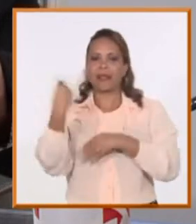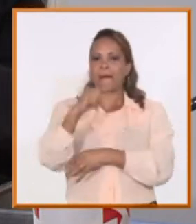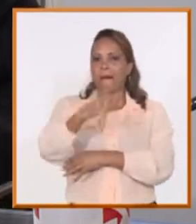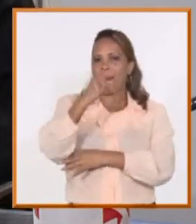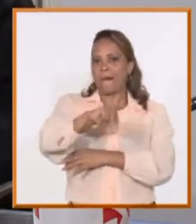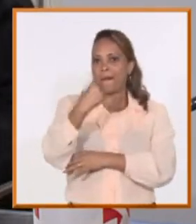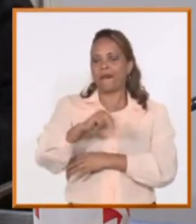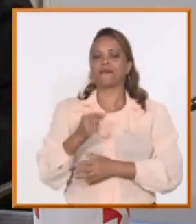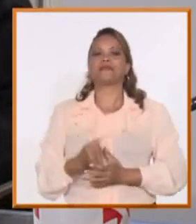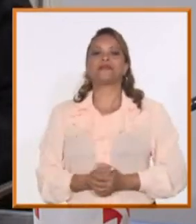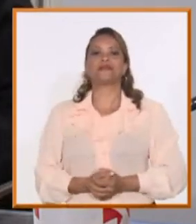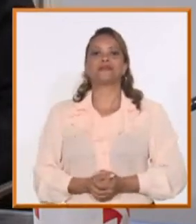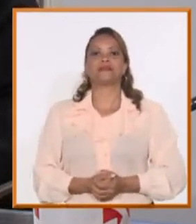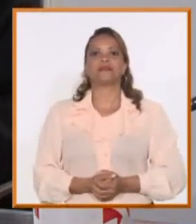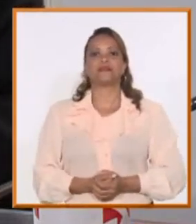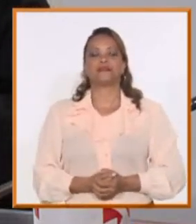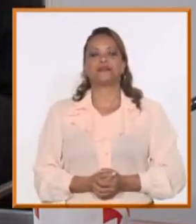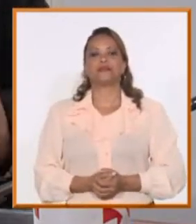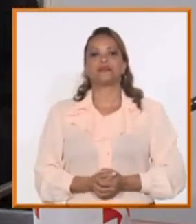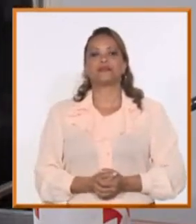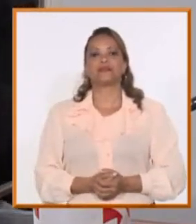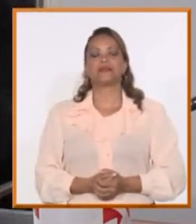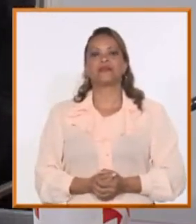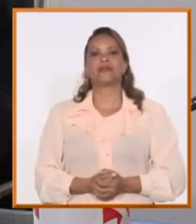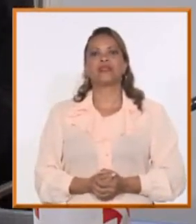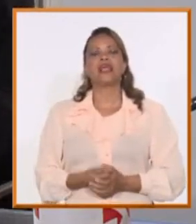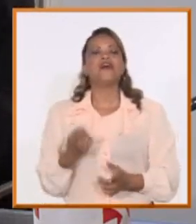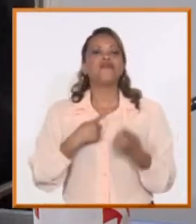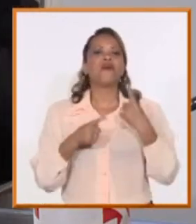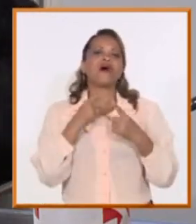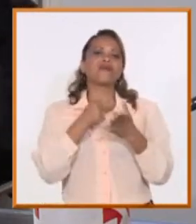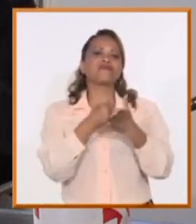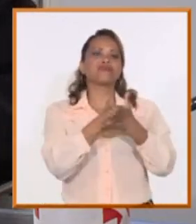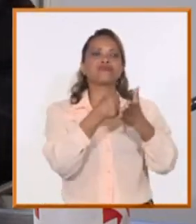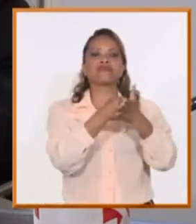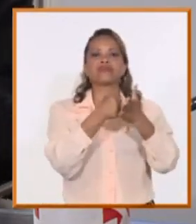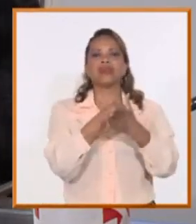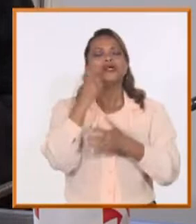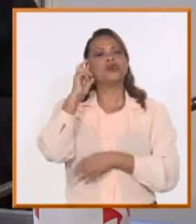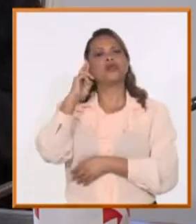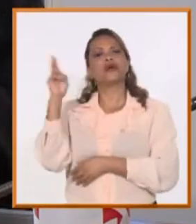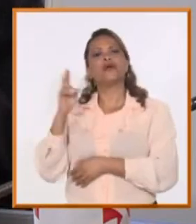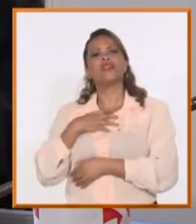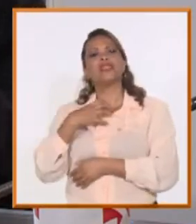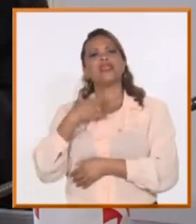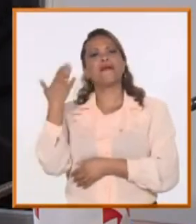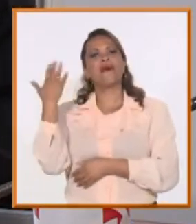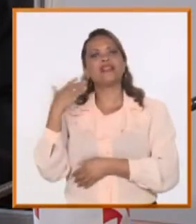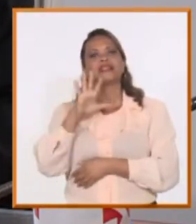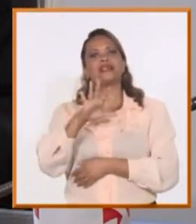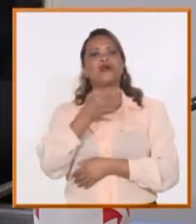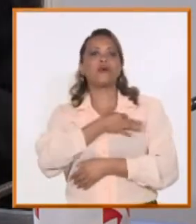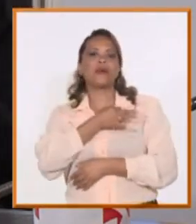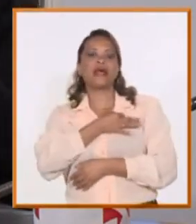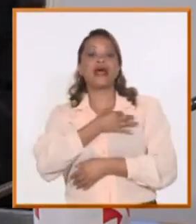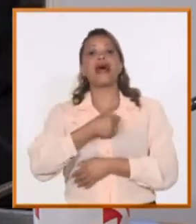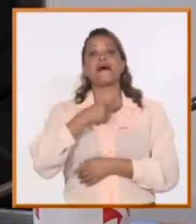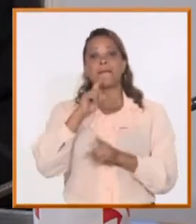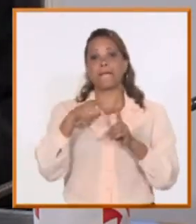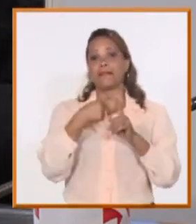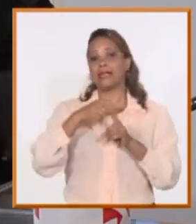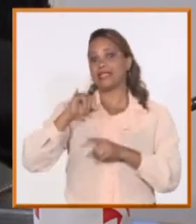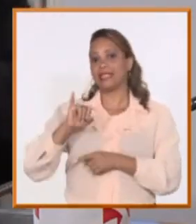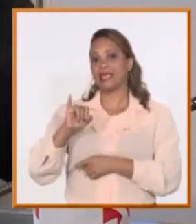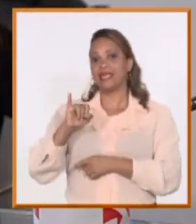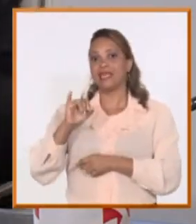a Rangui y demás compañeros, fue el motor impulsor. Yo me recuerdo que teníamos 5 o 6 medallas y con las 6 medallas